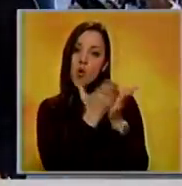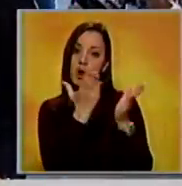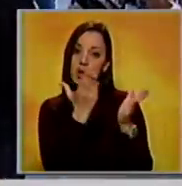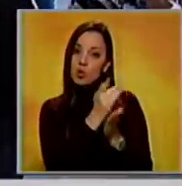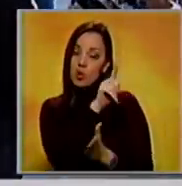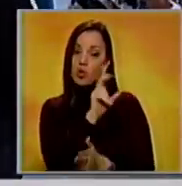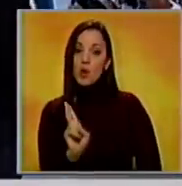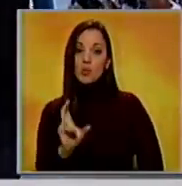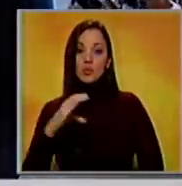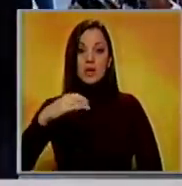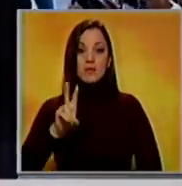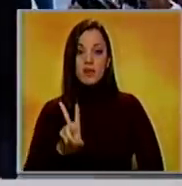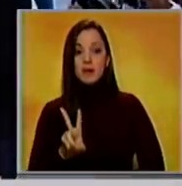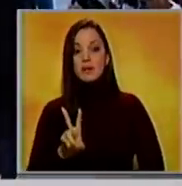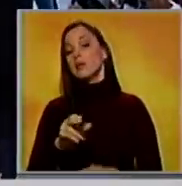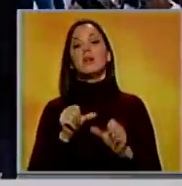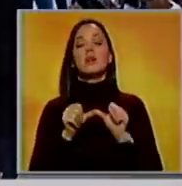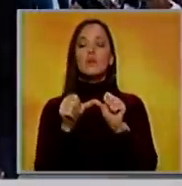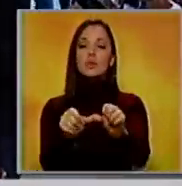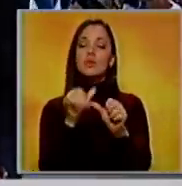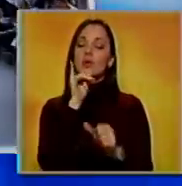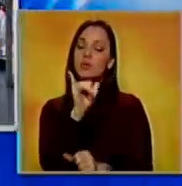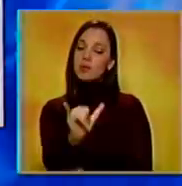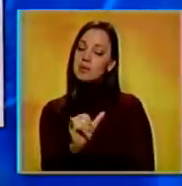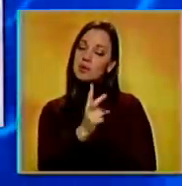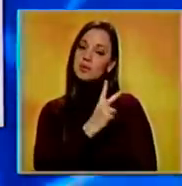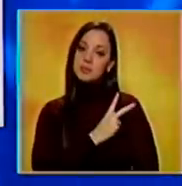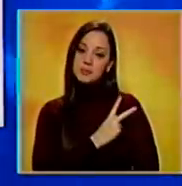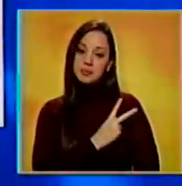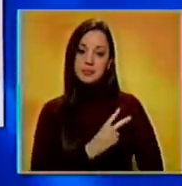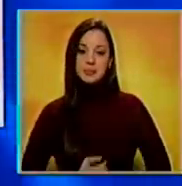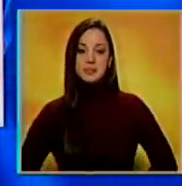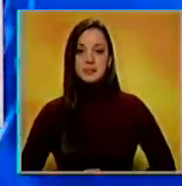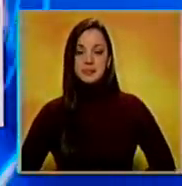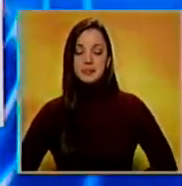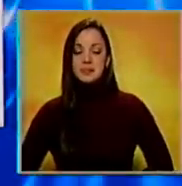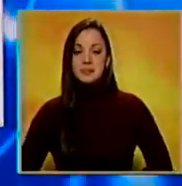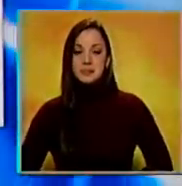la UCB. Es nuestro informe, continúen con más de la emisión meridiana de su noticiero Venevisión.